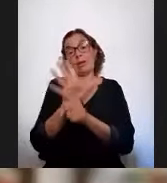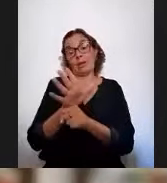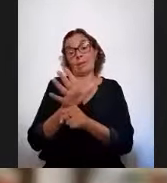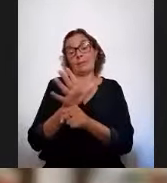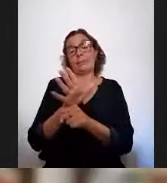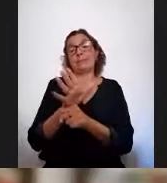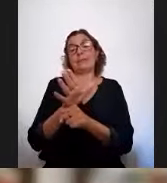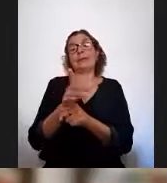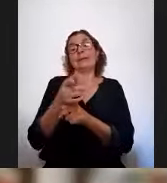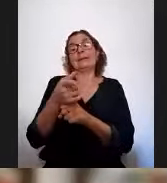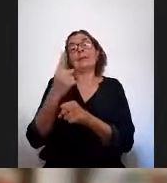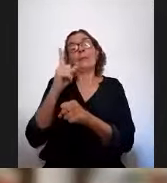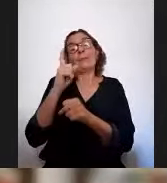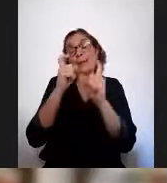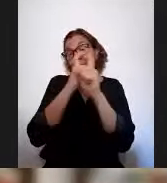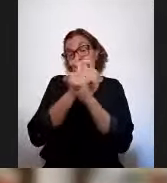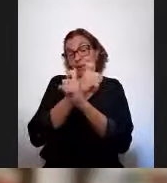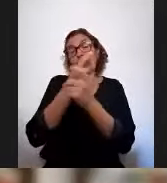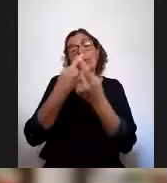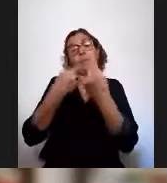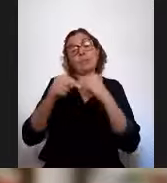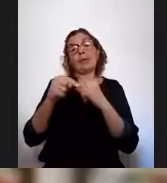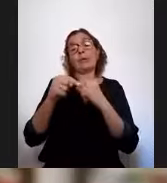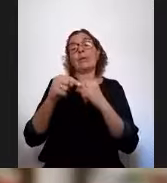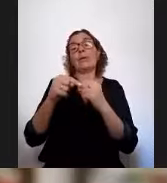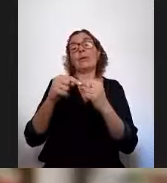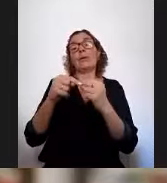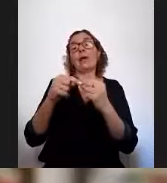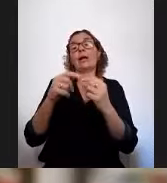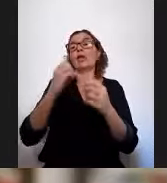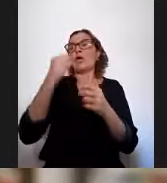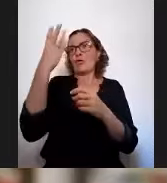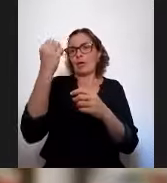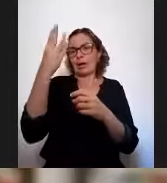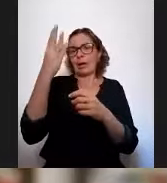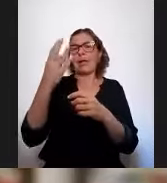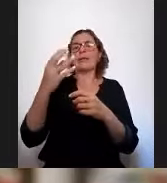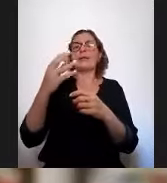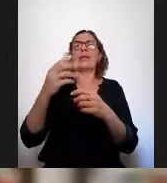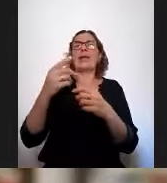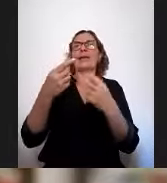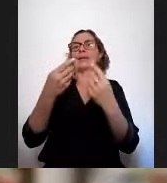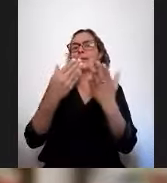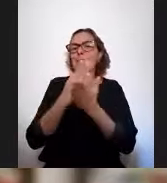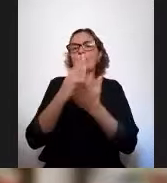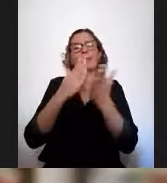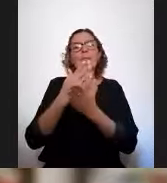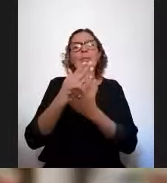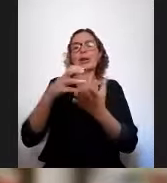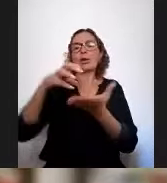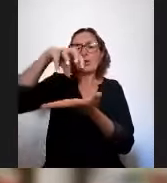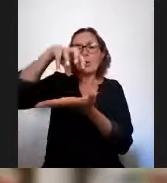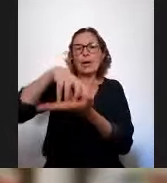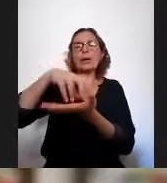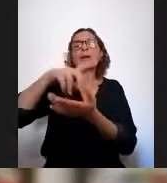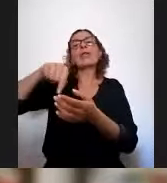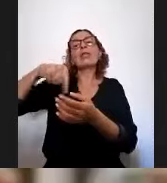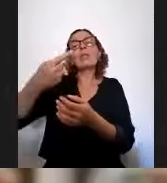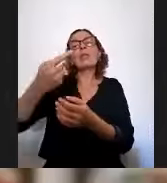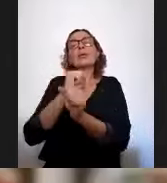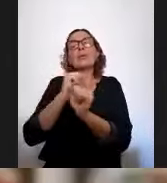está siendo más difícil, pero hay conferencias, eventos que tienen zonas que después se puede